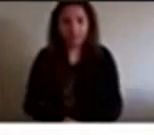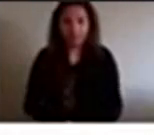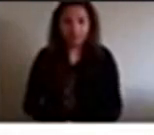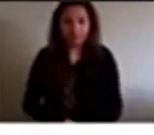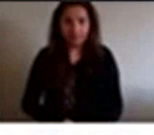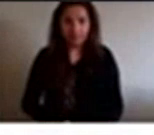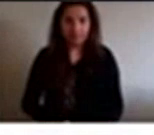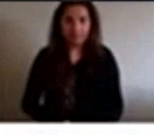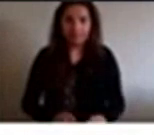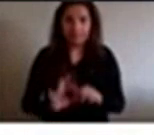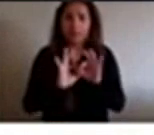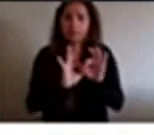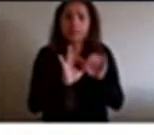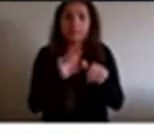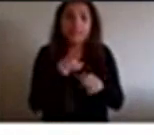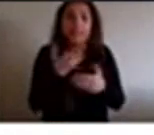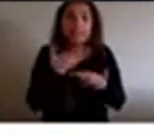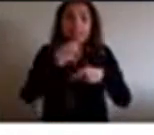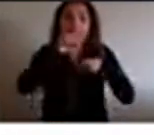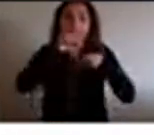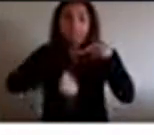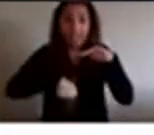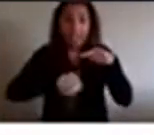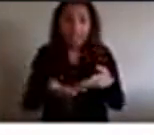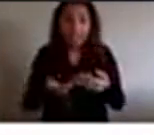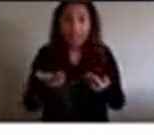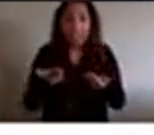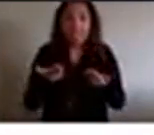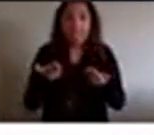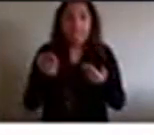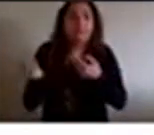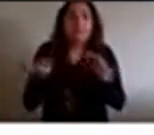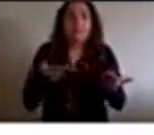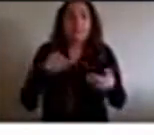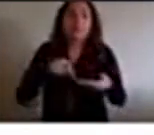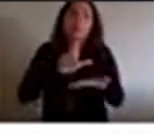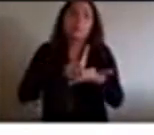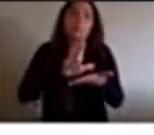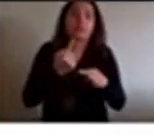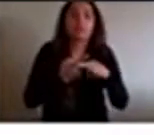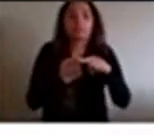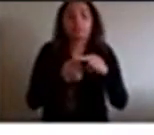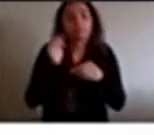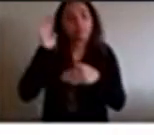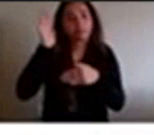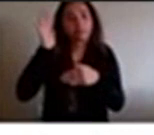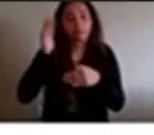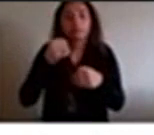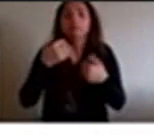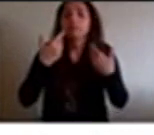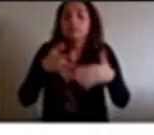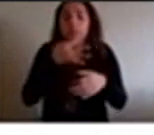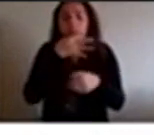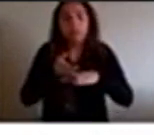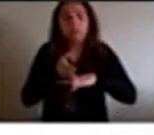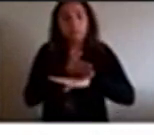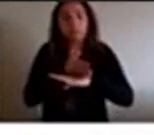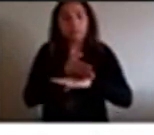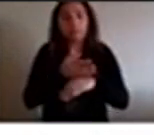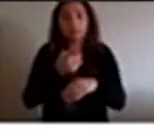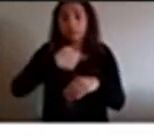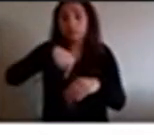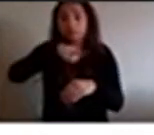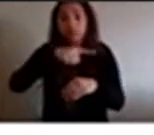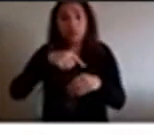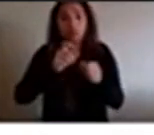Muchas gracias también por aceptar la invitación a este espacio, que como tal como lo decíamos, nuestros